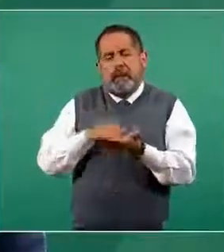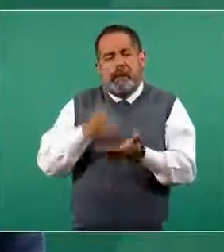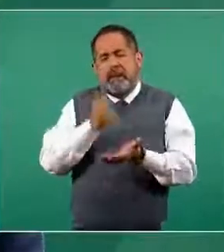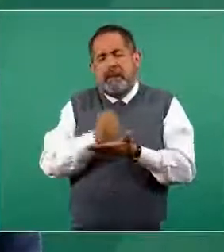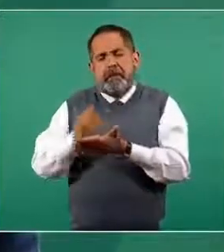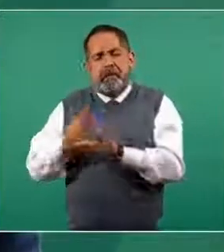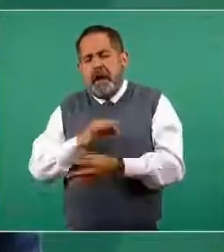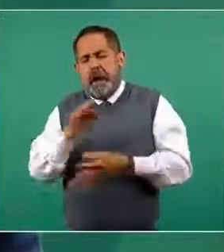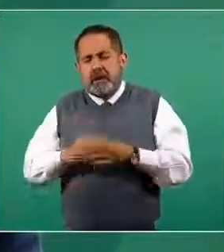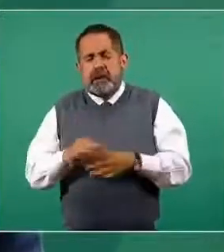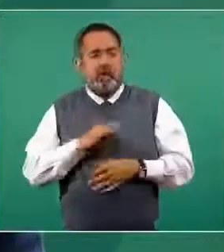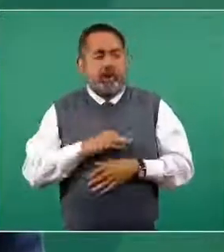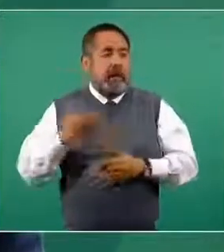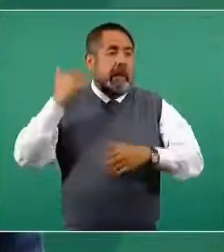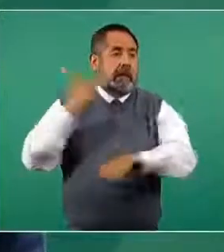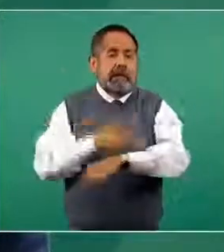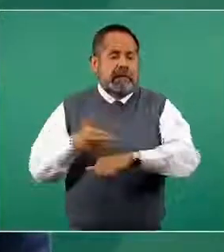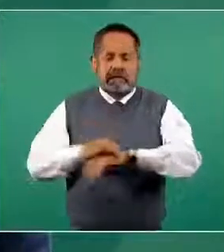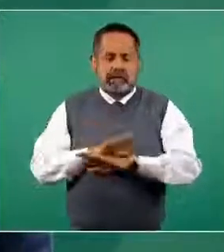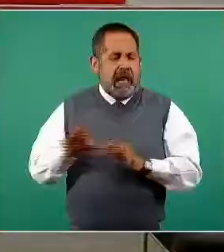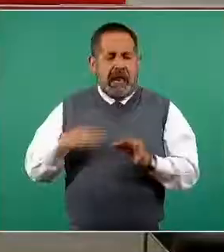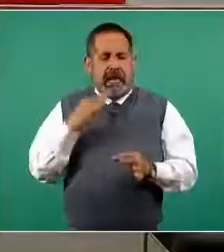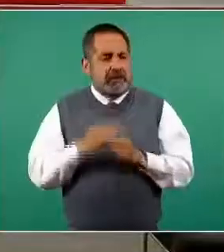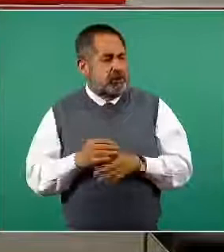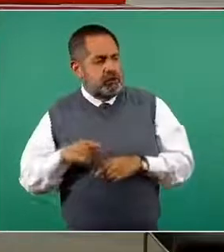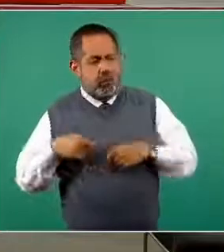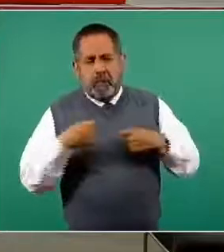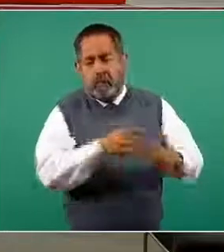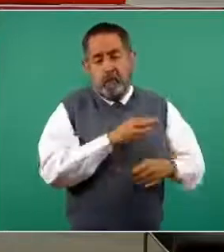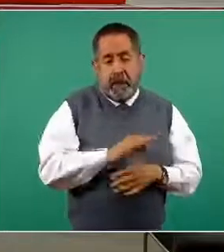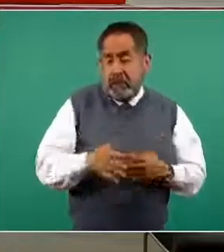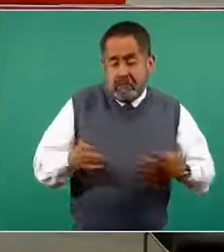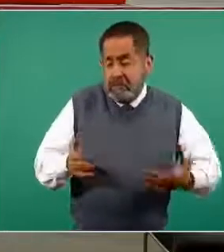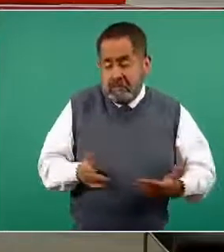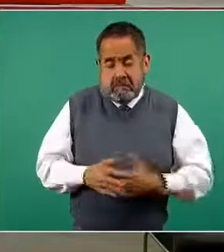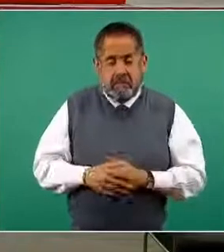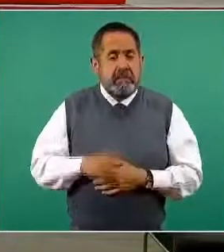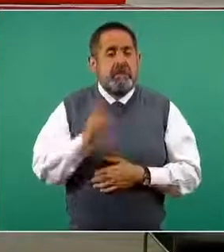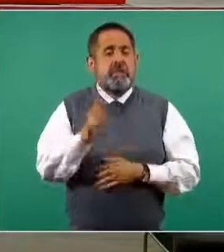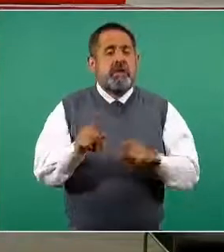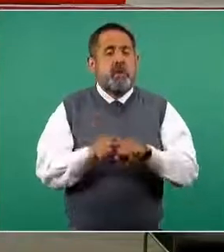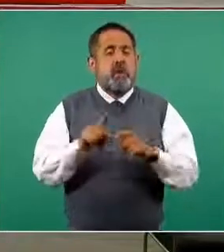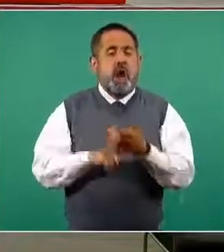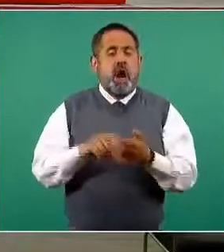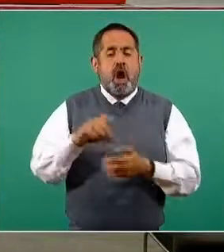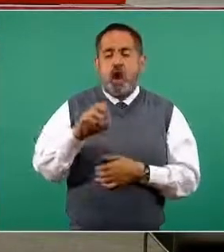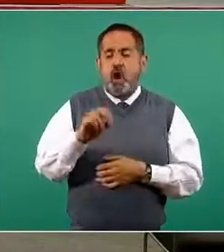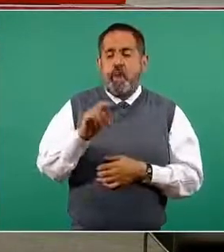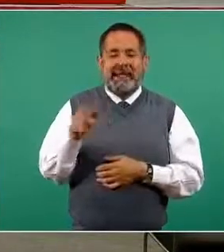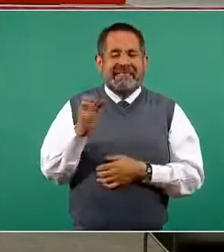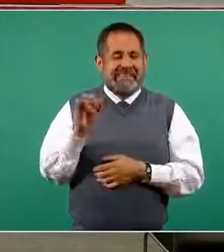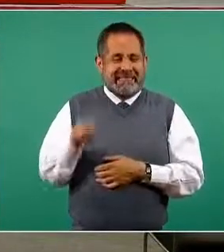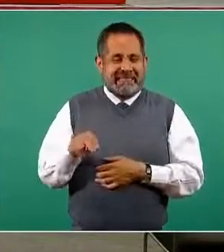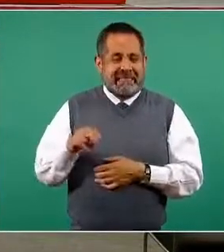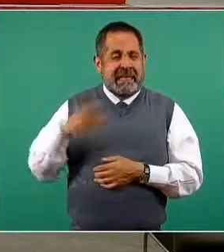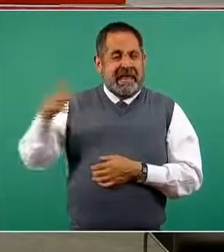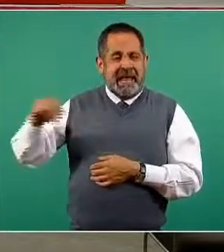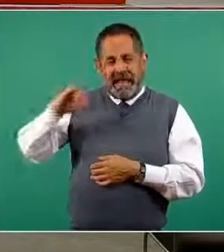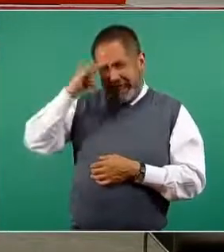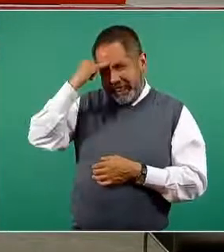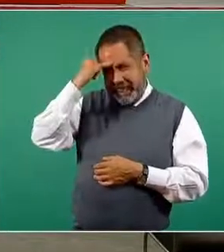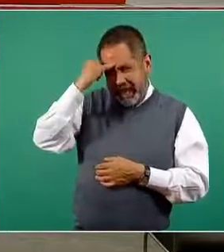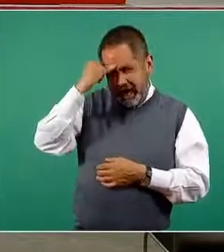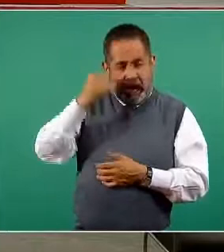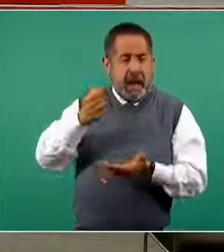puede llevar varias semanas o incluso meses. Esto es semejante a la vacuna Covaxin de la empresa india Bharat,